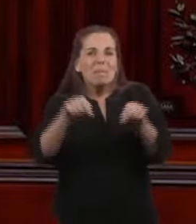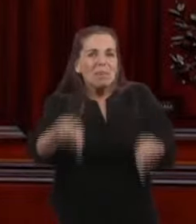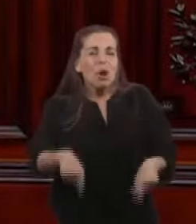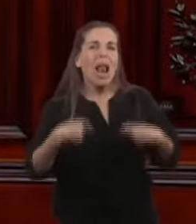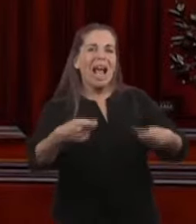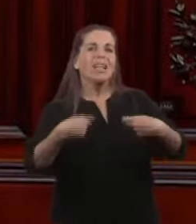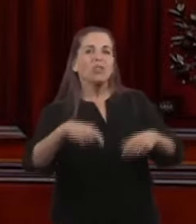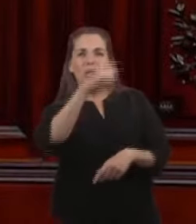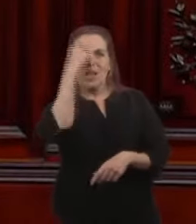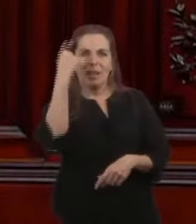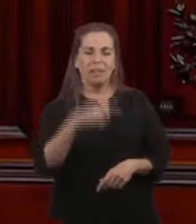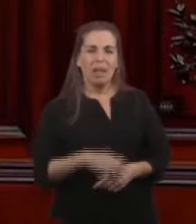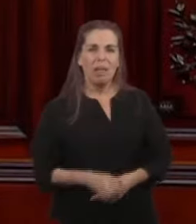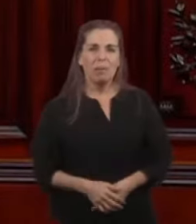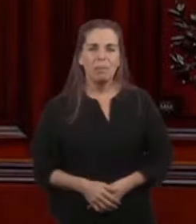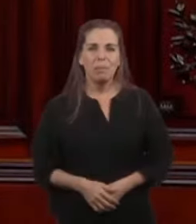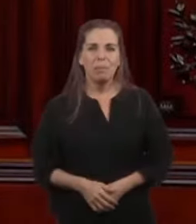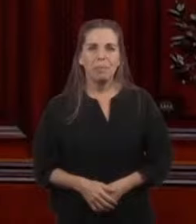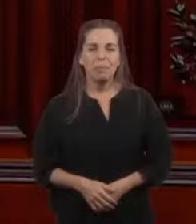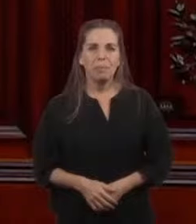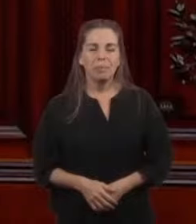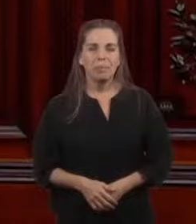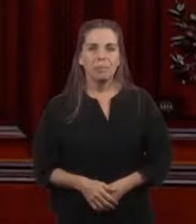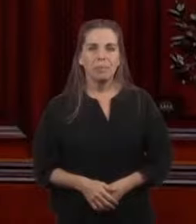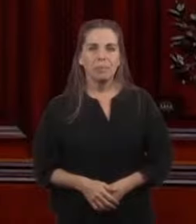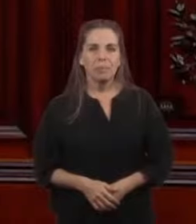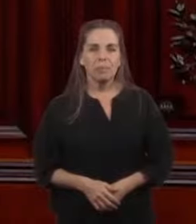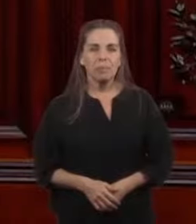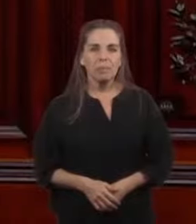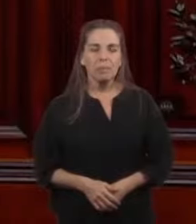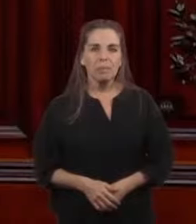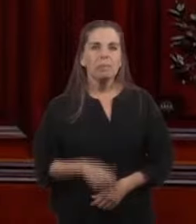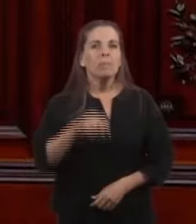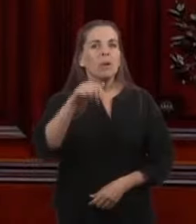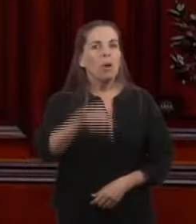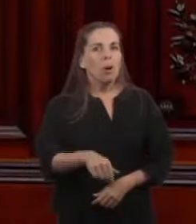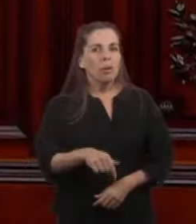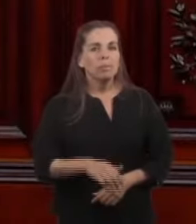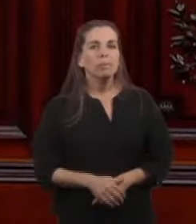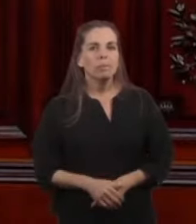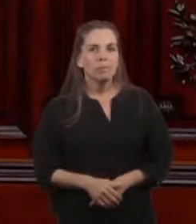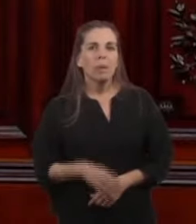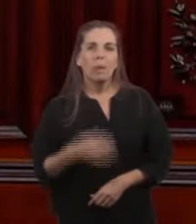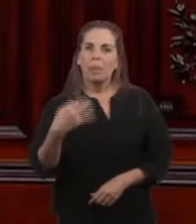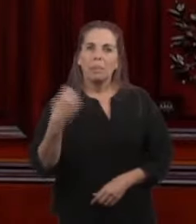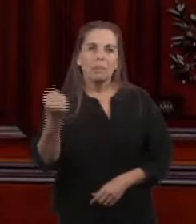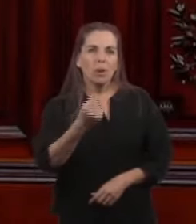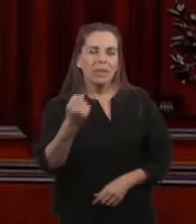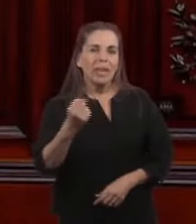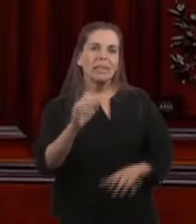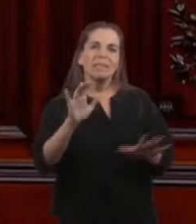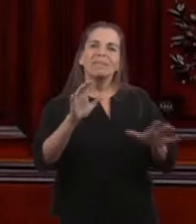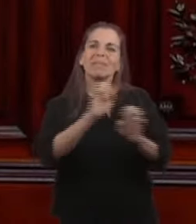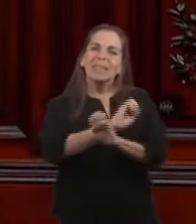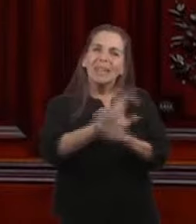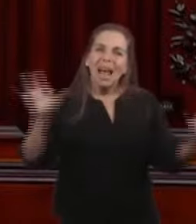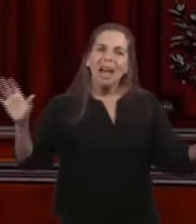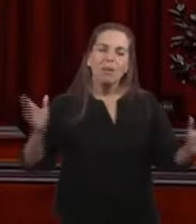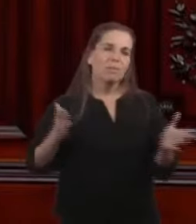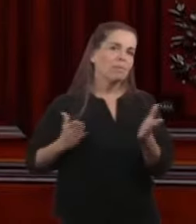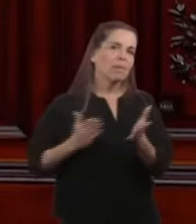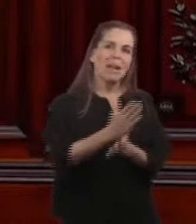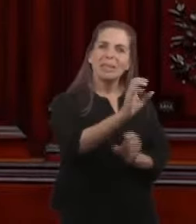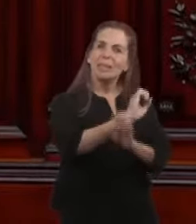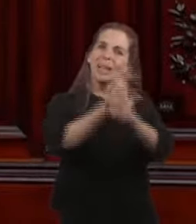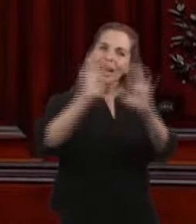gasto del Estado hoy algo que tiene que quedar claro de una vez y para siempre no